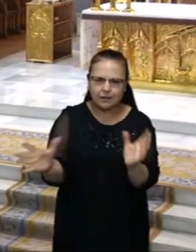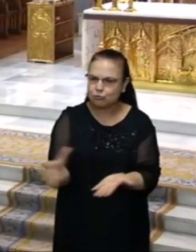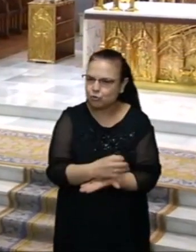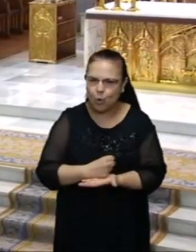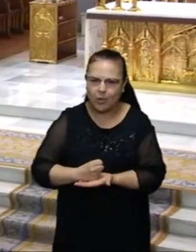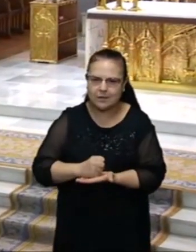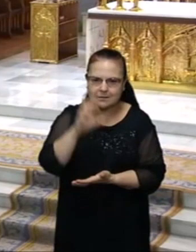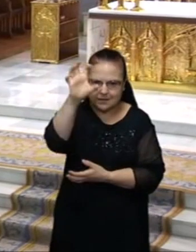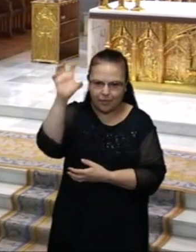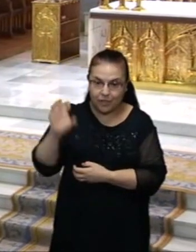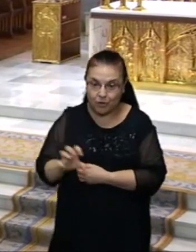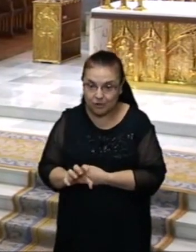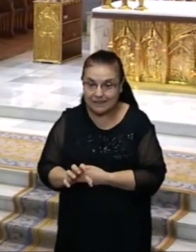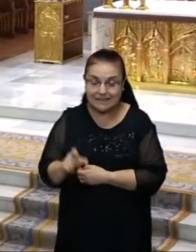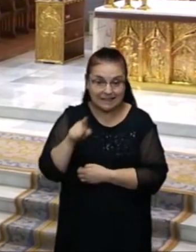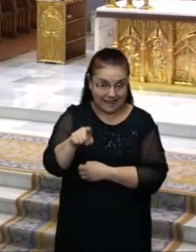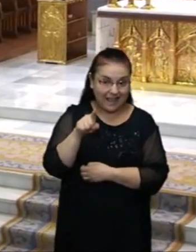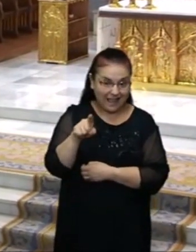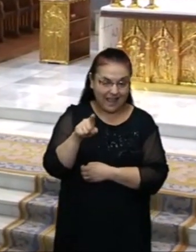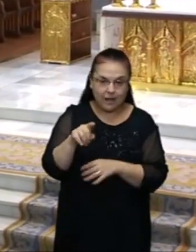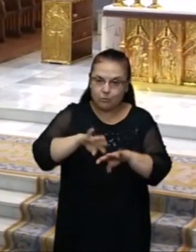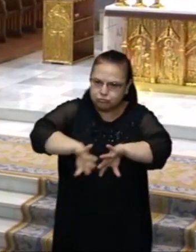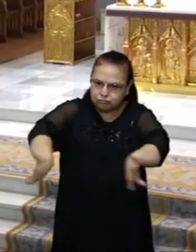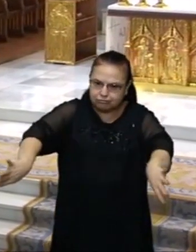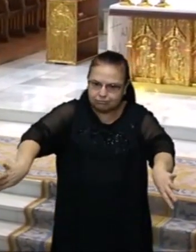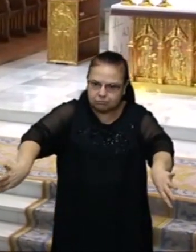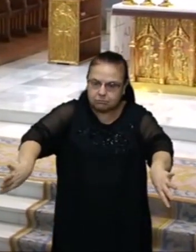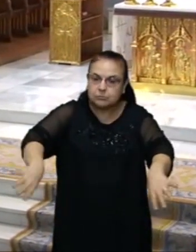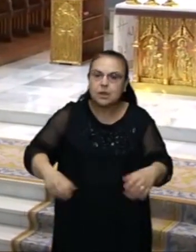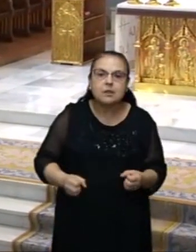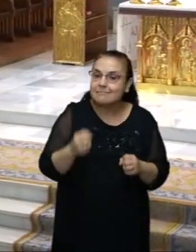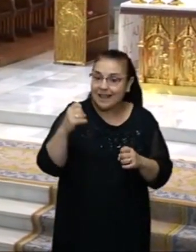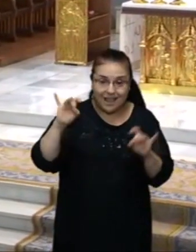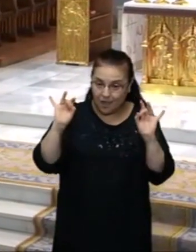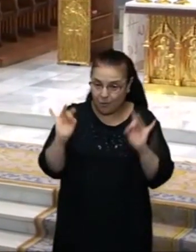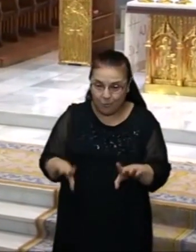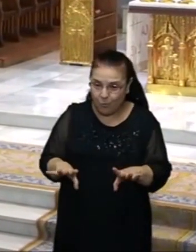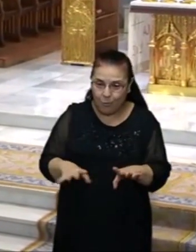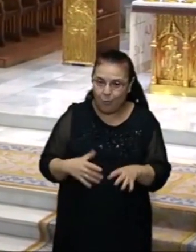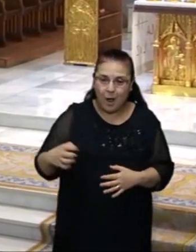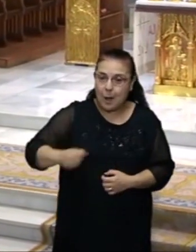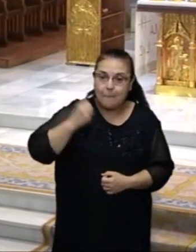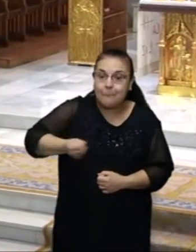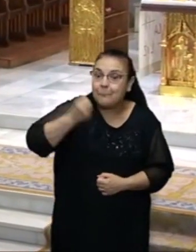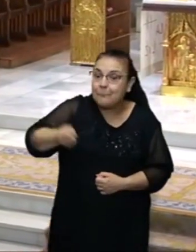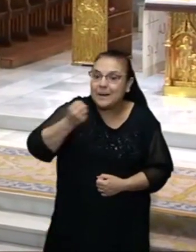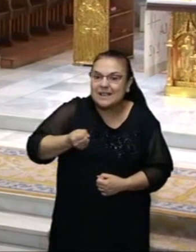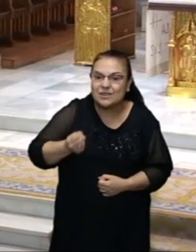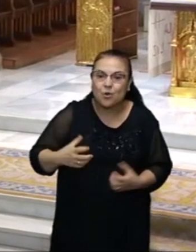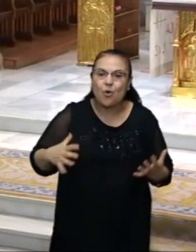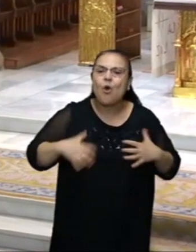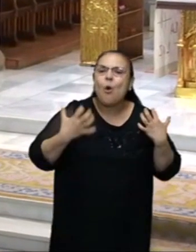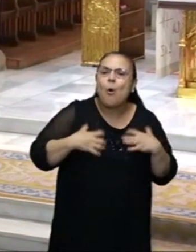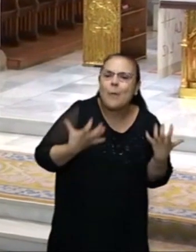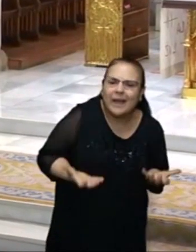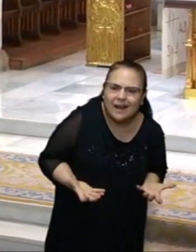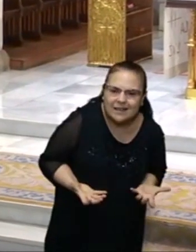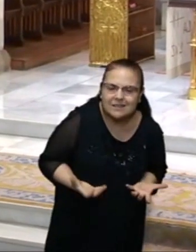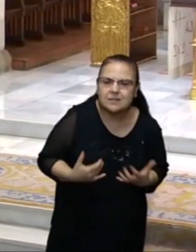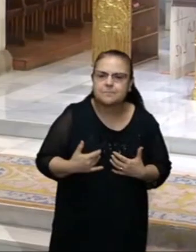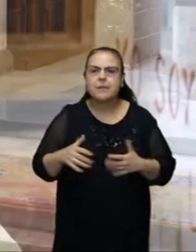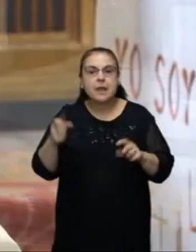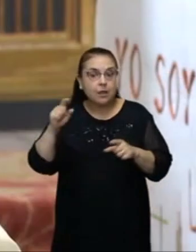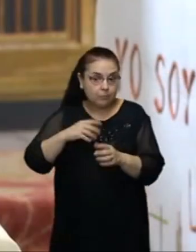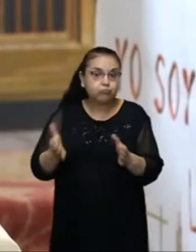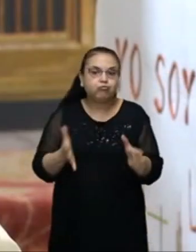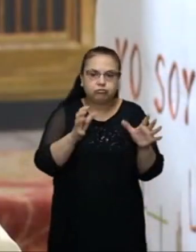naciones. Él separará unos de otros, como un pastor separa las ovejas de las cabras, y